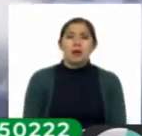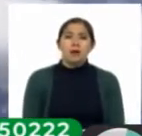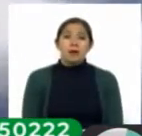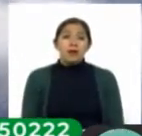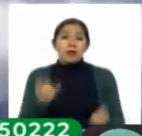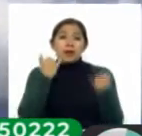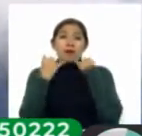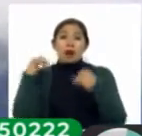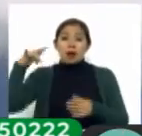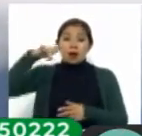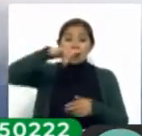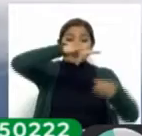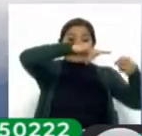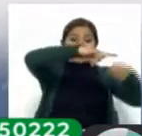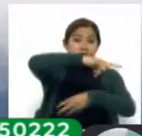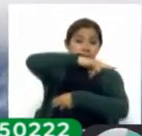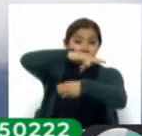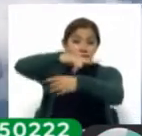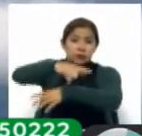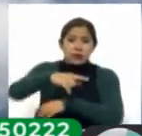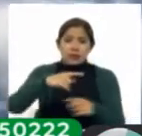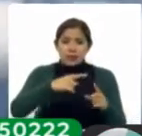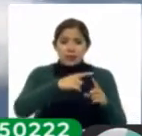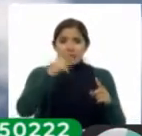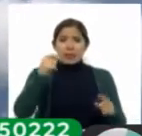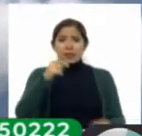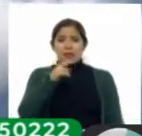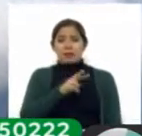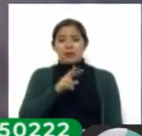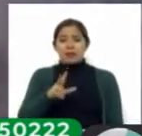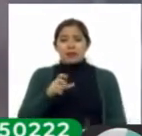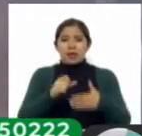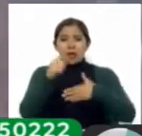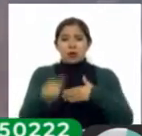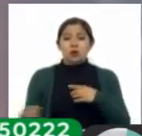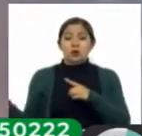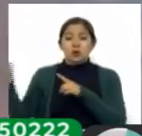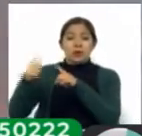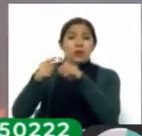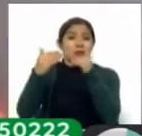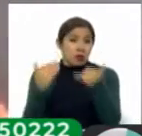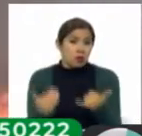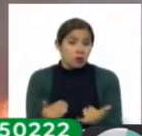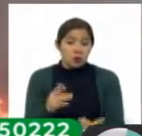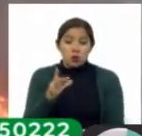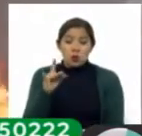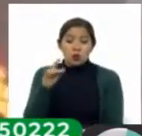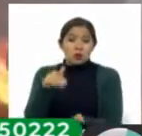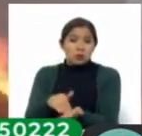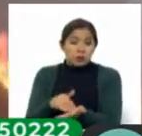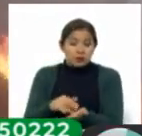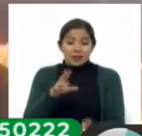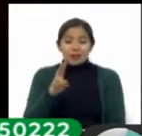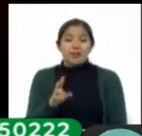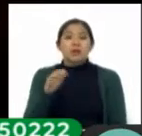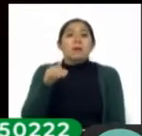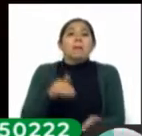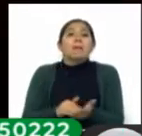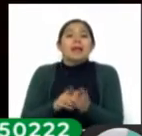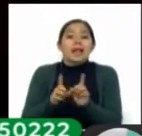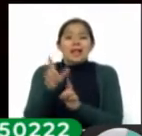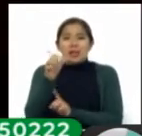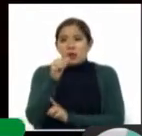descargas aéreas, el avión Supertanker, desde el 23 de agosto a la fecha, descargó 8.700.000 litros de agua. El avión